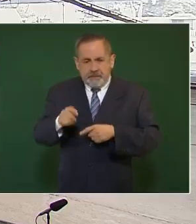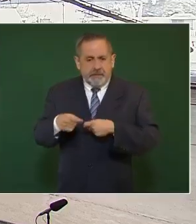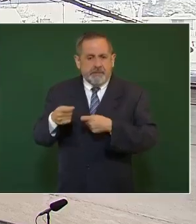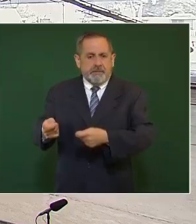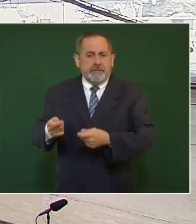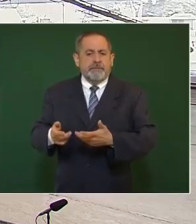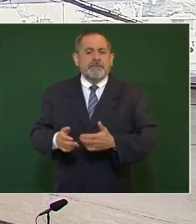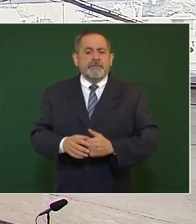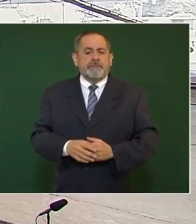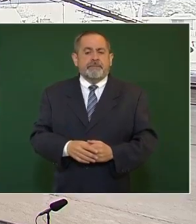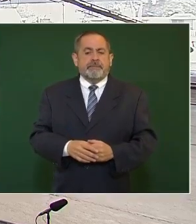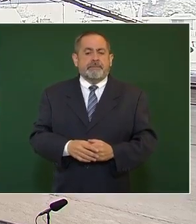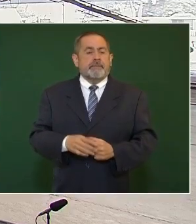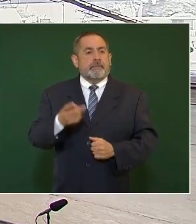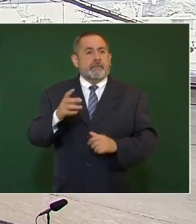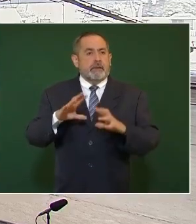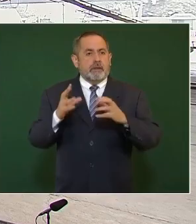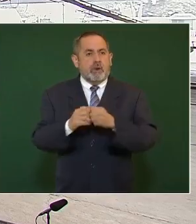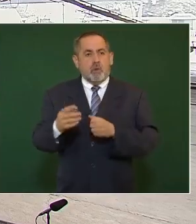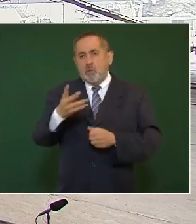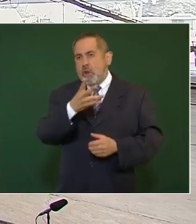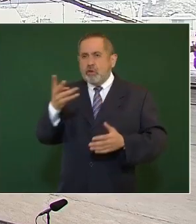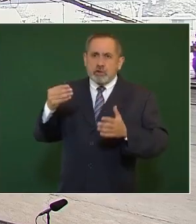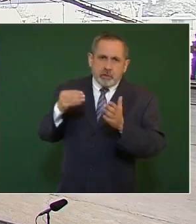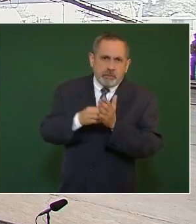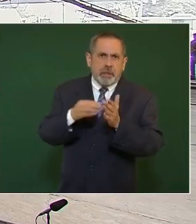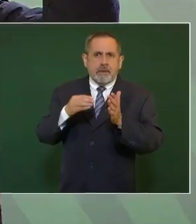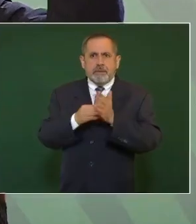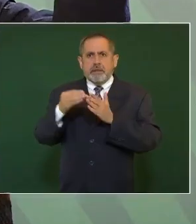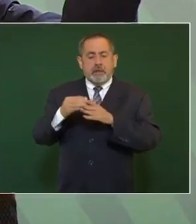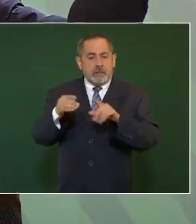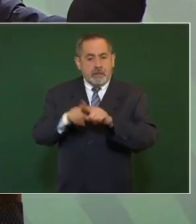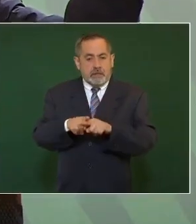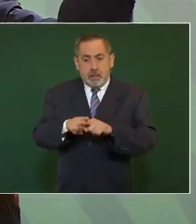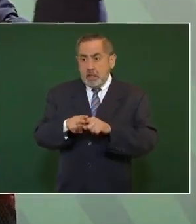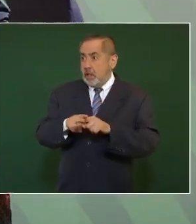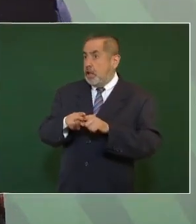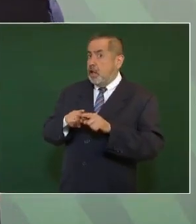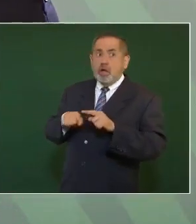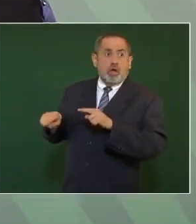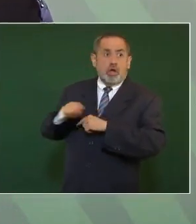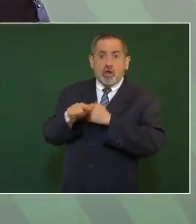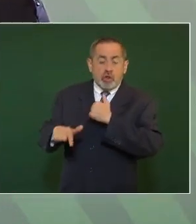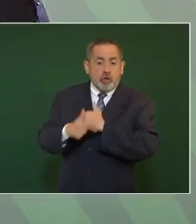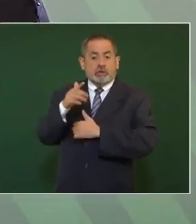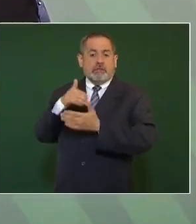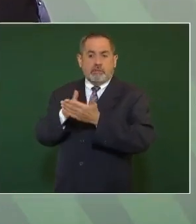Pero ahí ya son 400 mil millones, sí, pero para 12 millones.